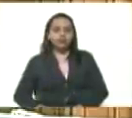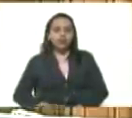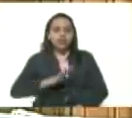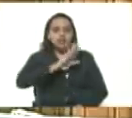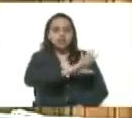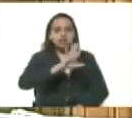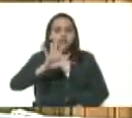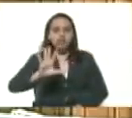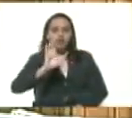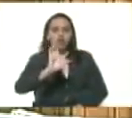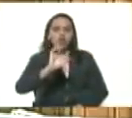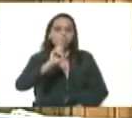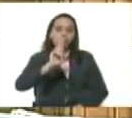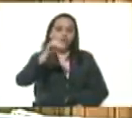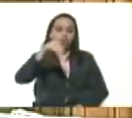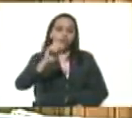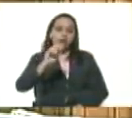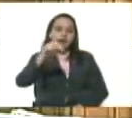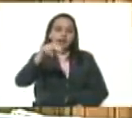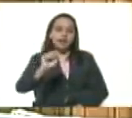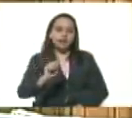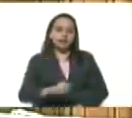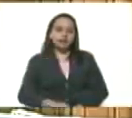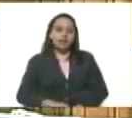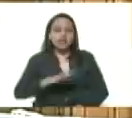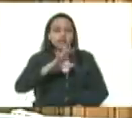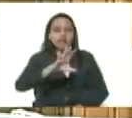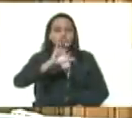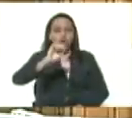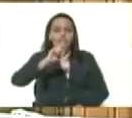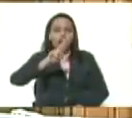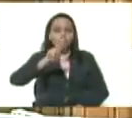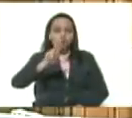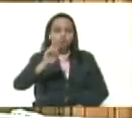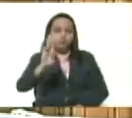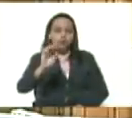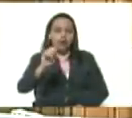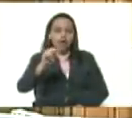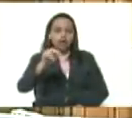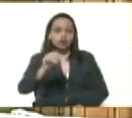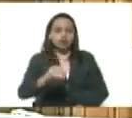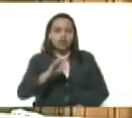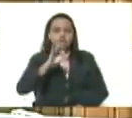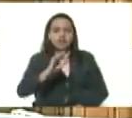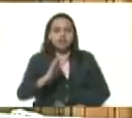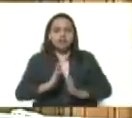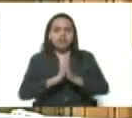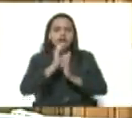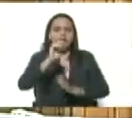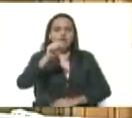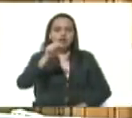55 en Cumaná, 5 en Carúpano, 3 en San Antonio del Golfo.